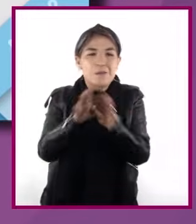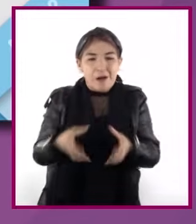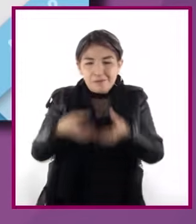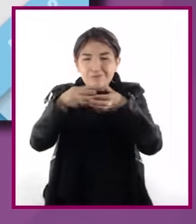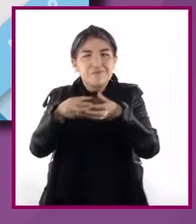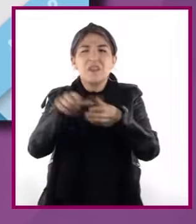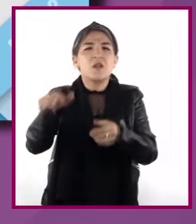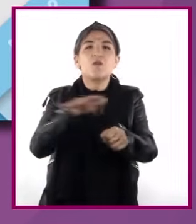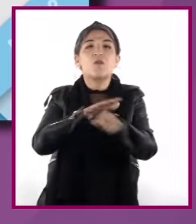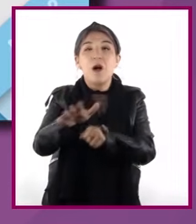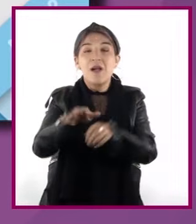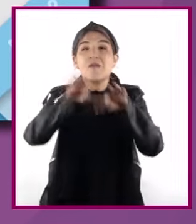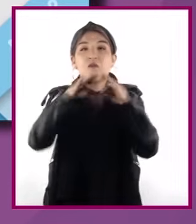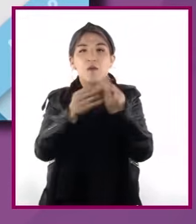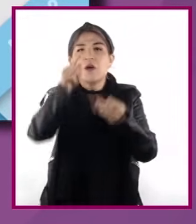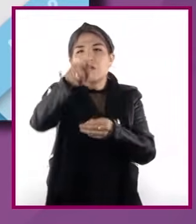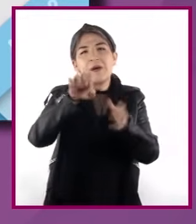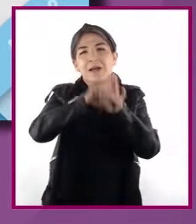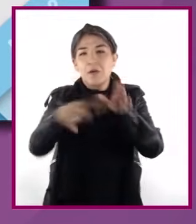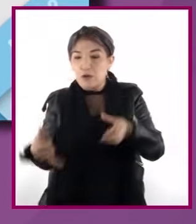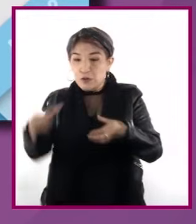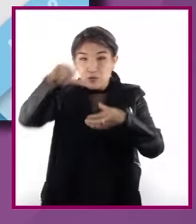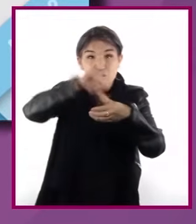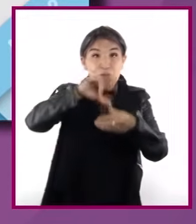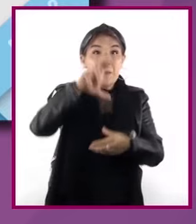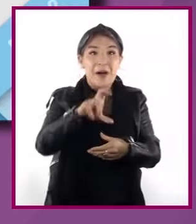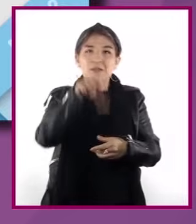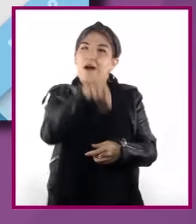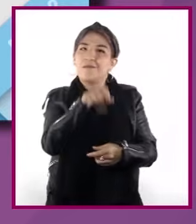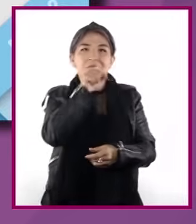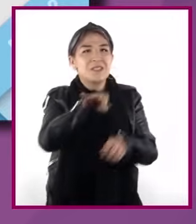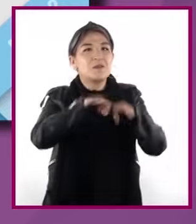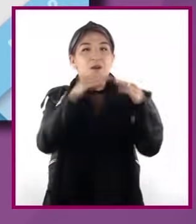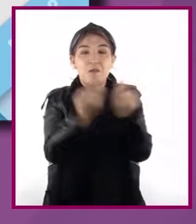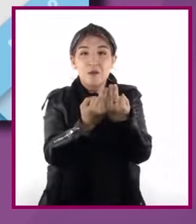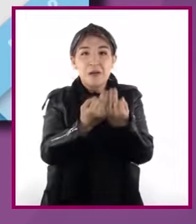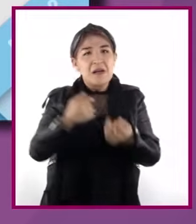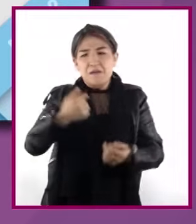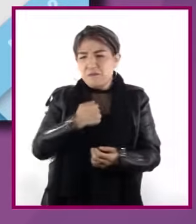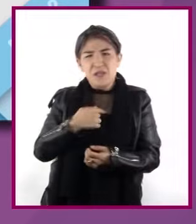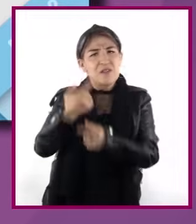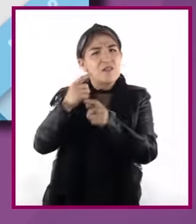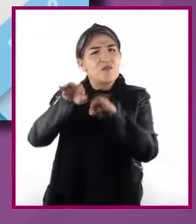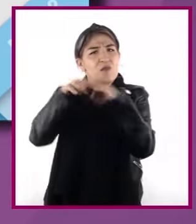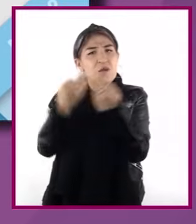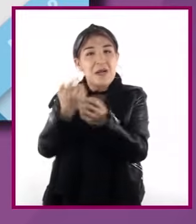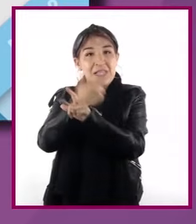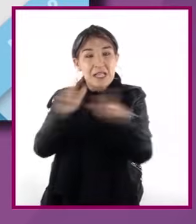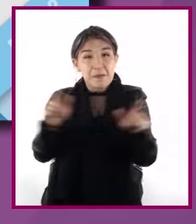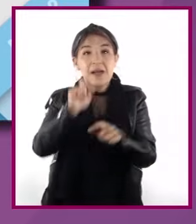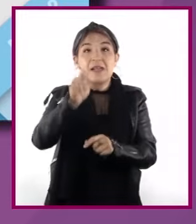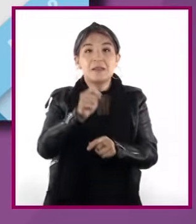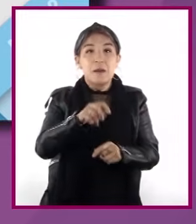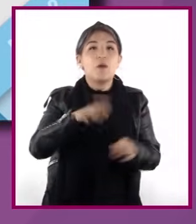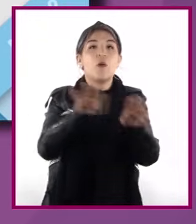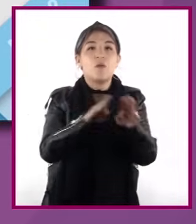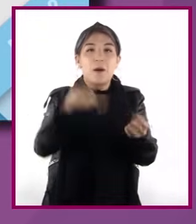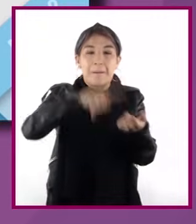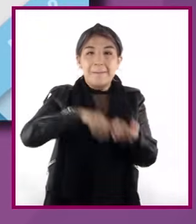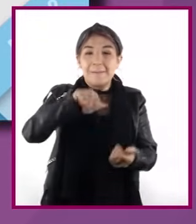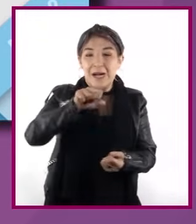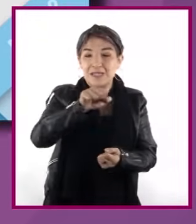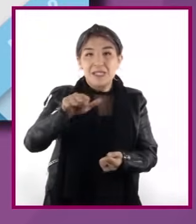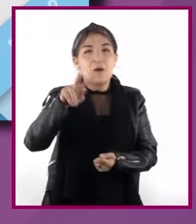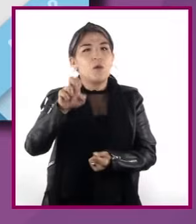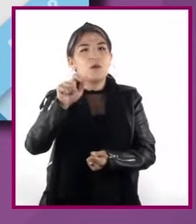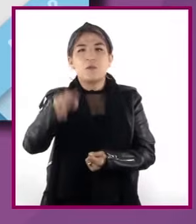tomo la forma del recipiente que me contenga. Aunque mi forma no es definida, mi masa y mi volumen sí lo